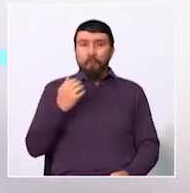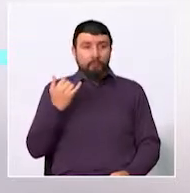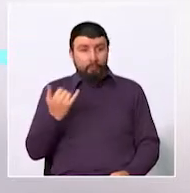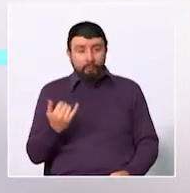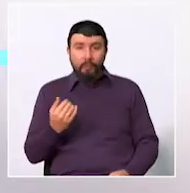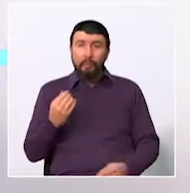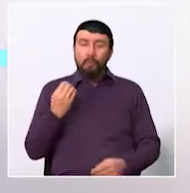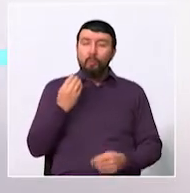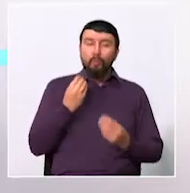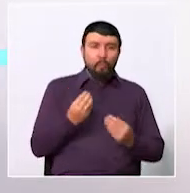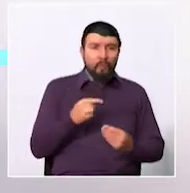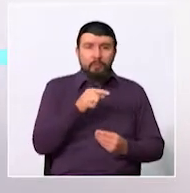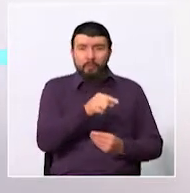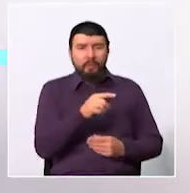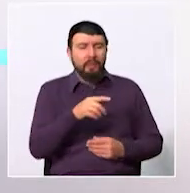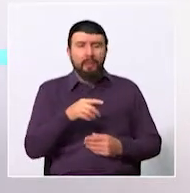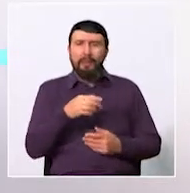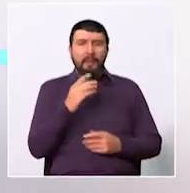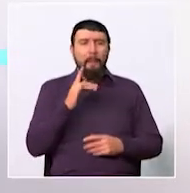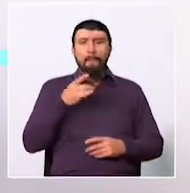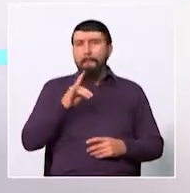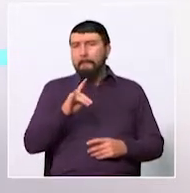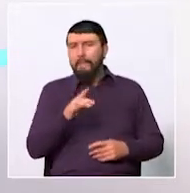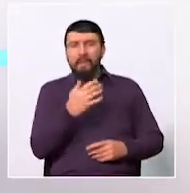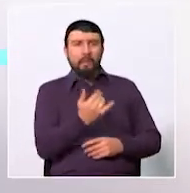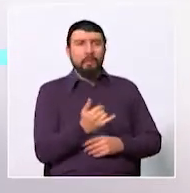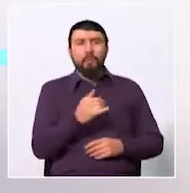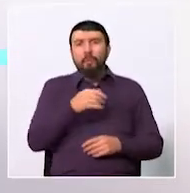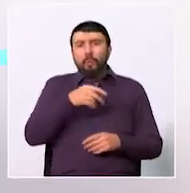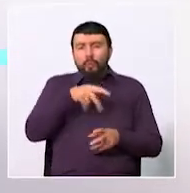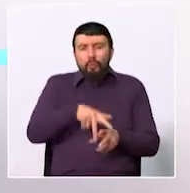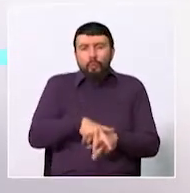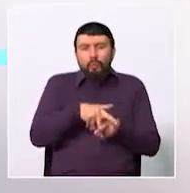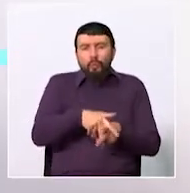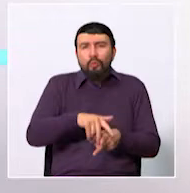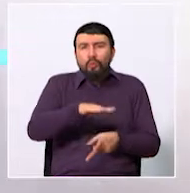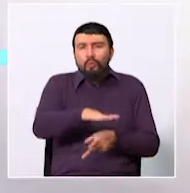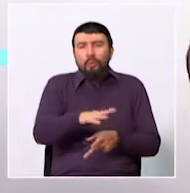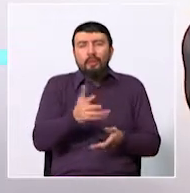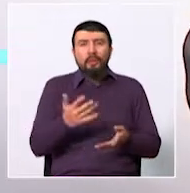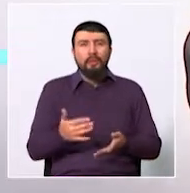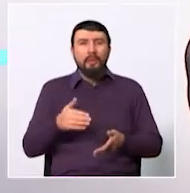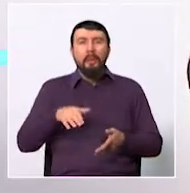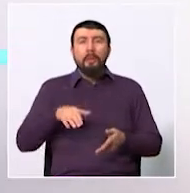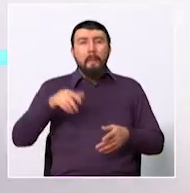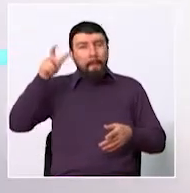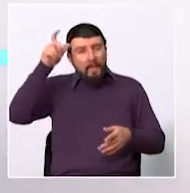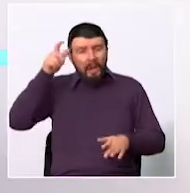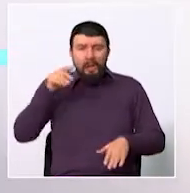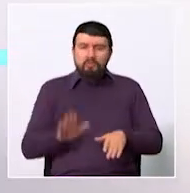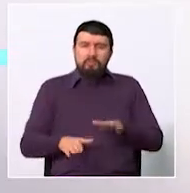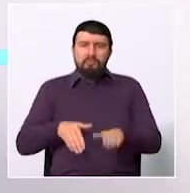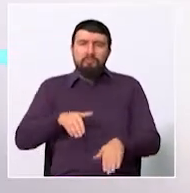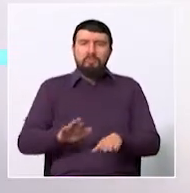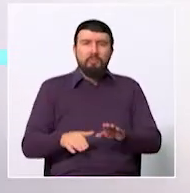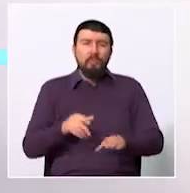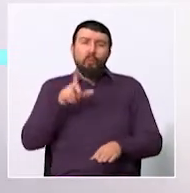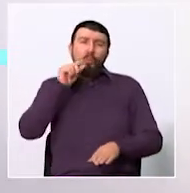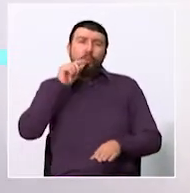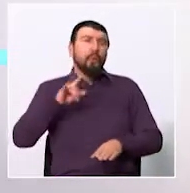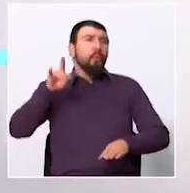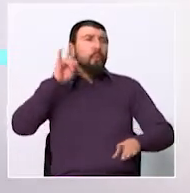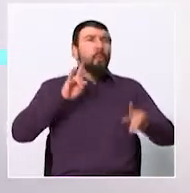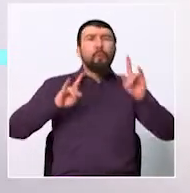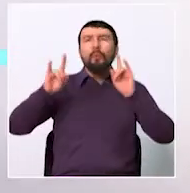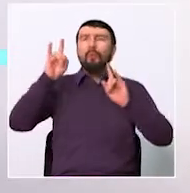llamas de ponies de vacas facturas de conejos de animales y cantar de los pájaros y es un